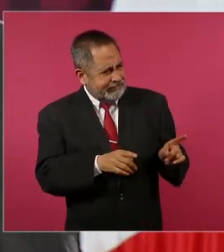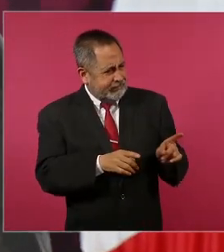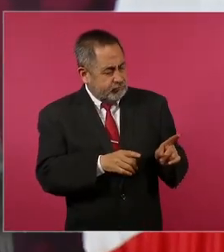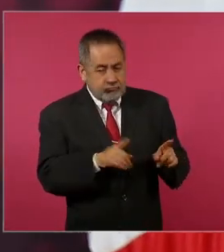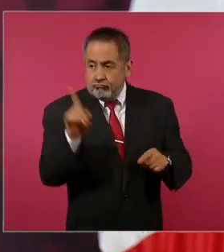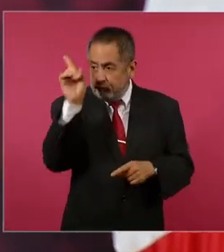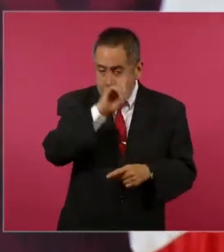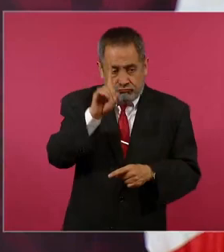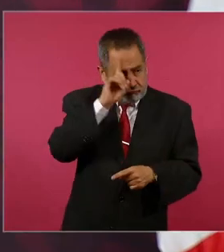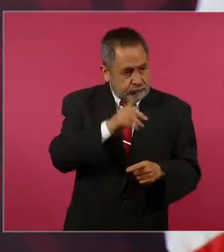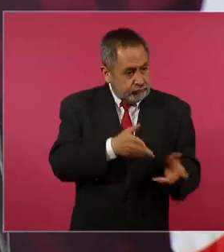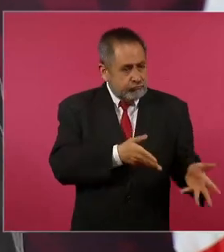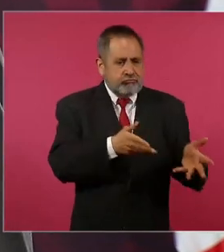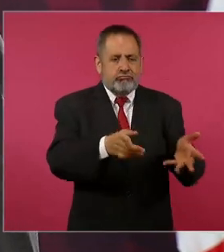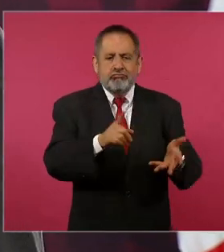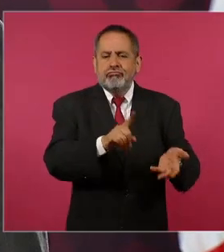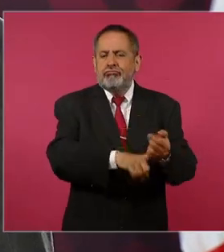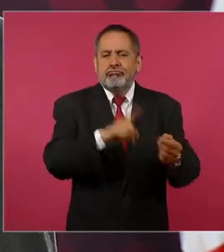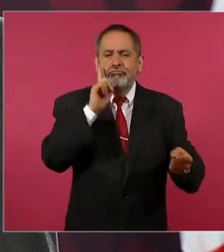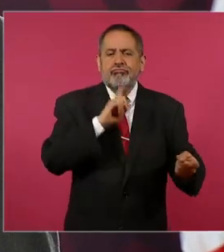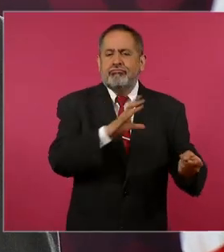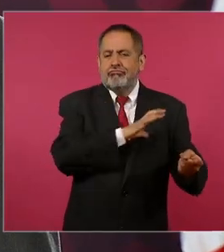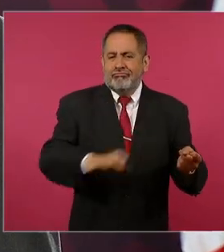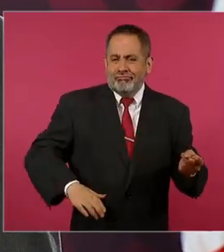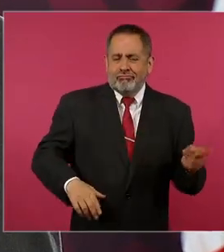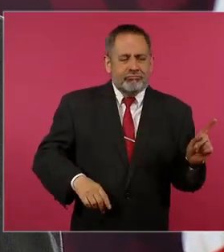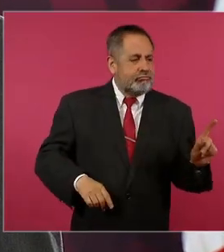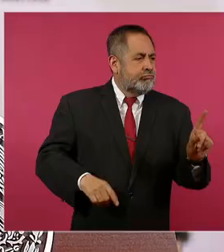a la candidata